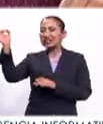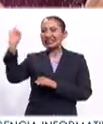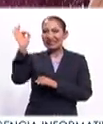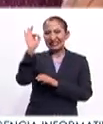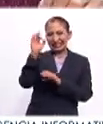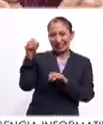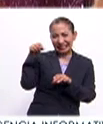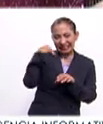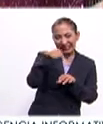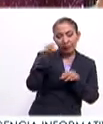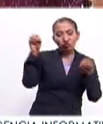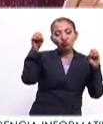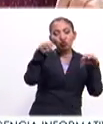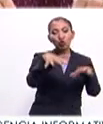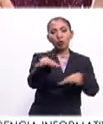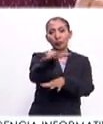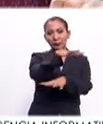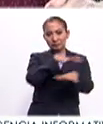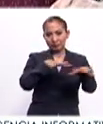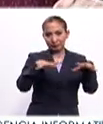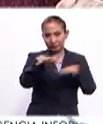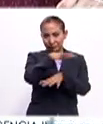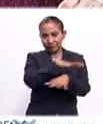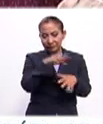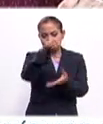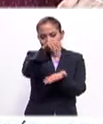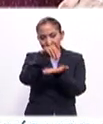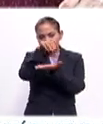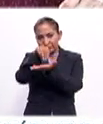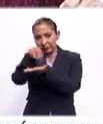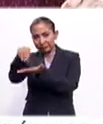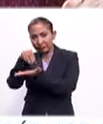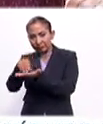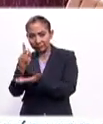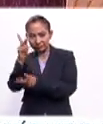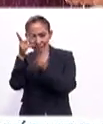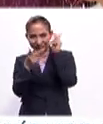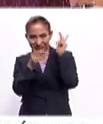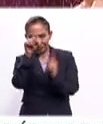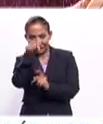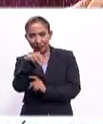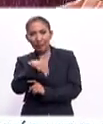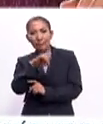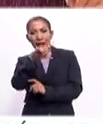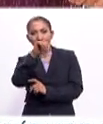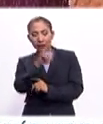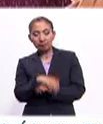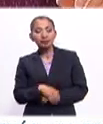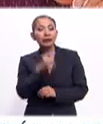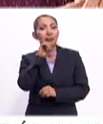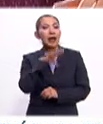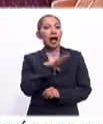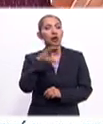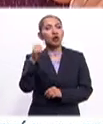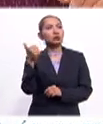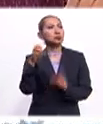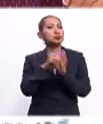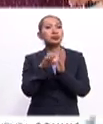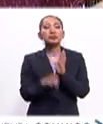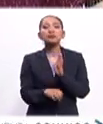insectos que también se recolectan en la milpa. Y luego estaría el